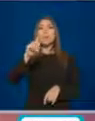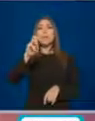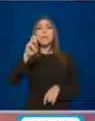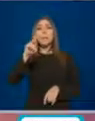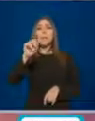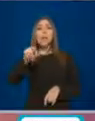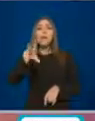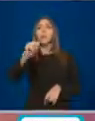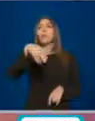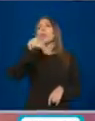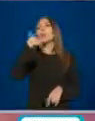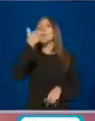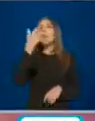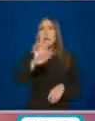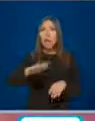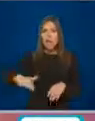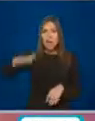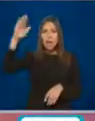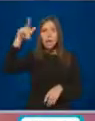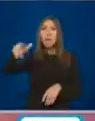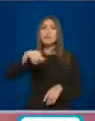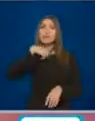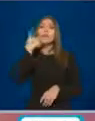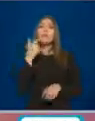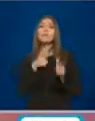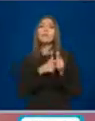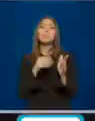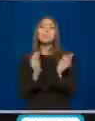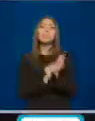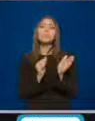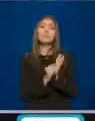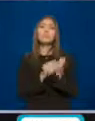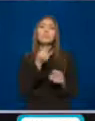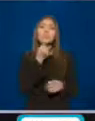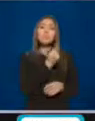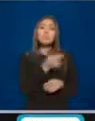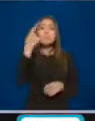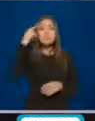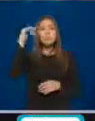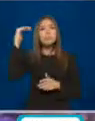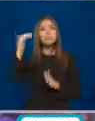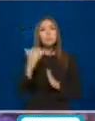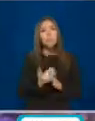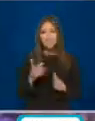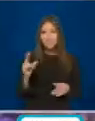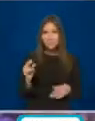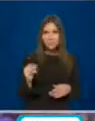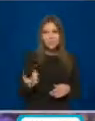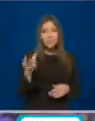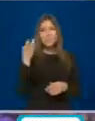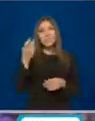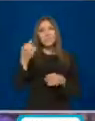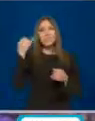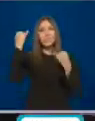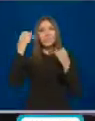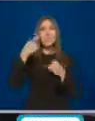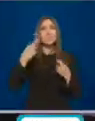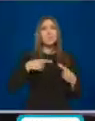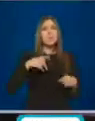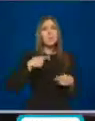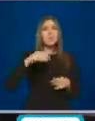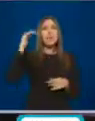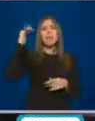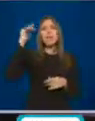quieren madurar. No queremos envejecer. quieren ser niños toda la vida. Sí, pero a ver, ustedes díganme si no están rodeados de ¿Quién un no quiere montón de eso? adultos